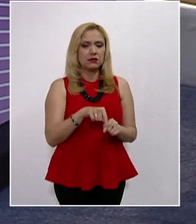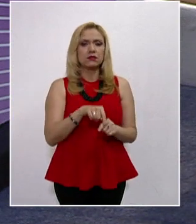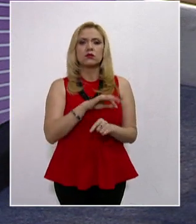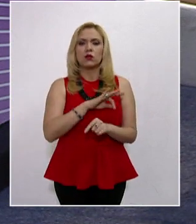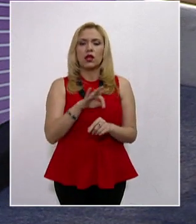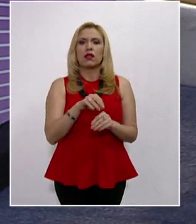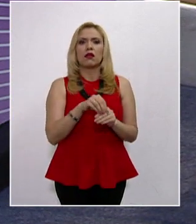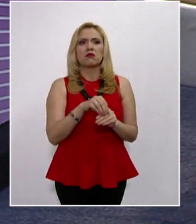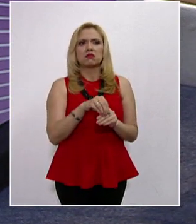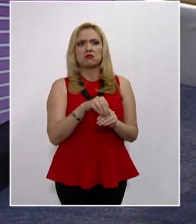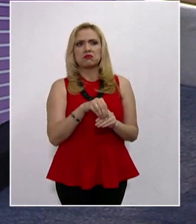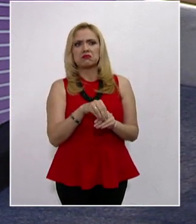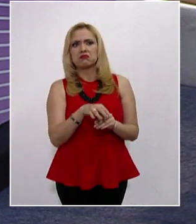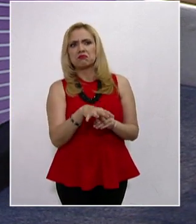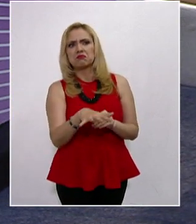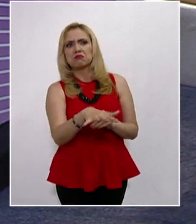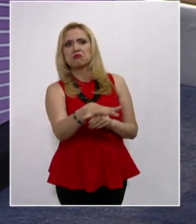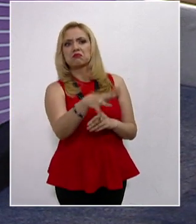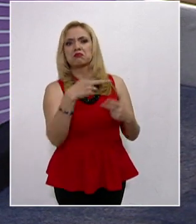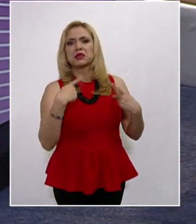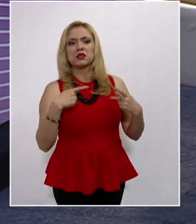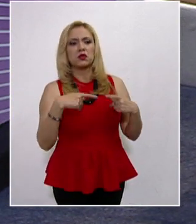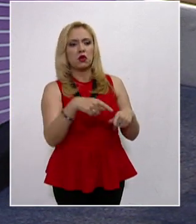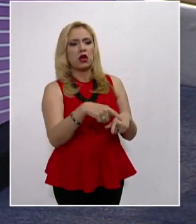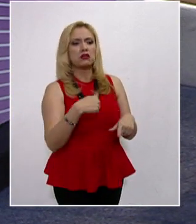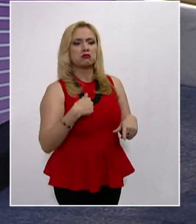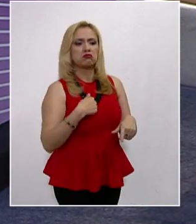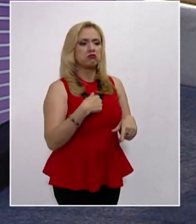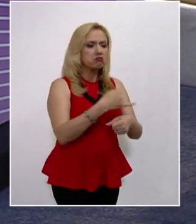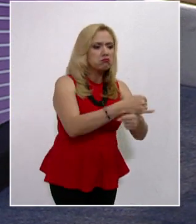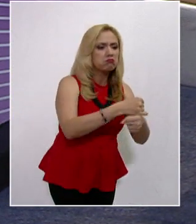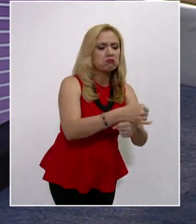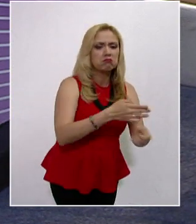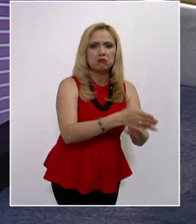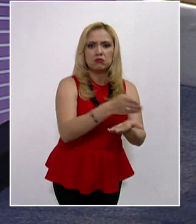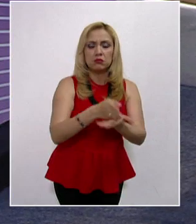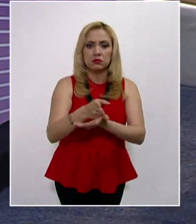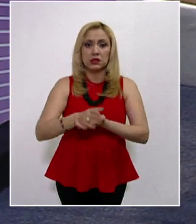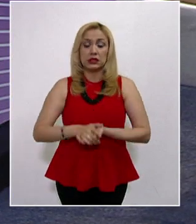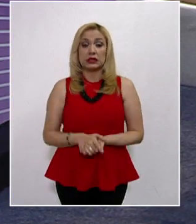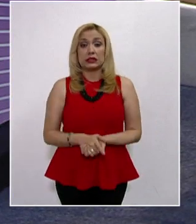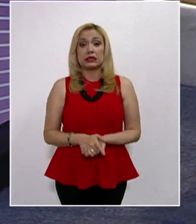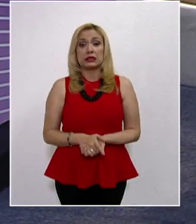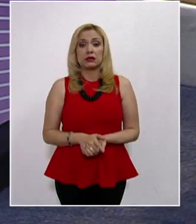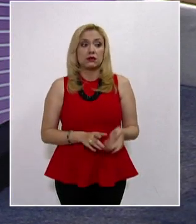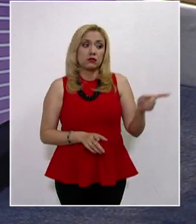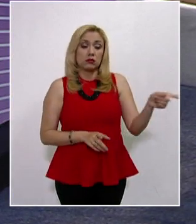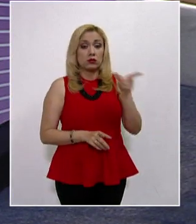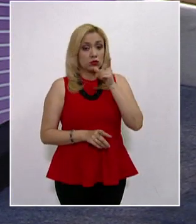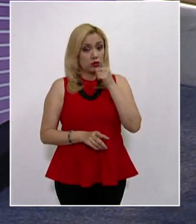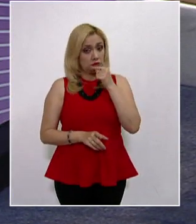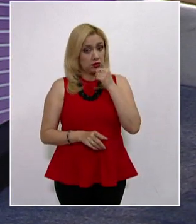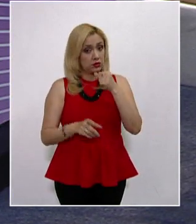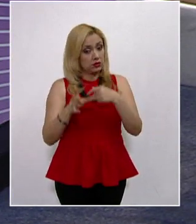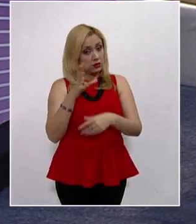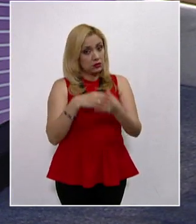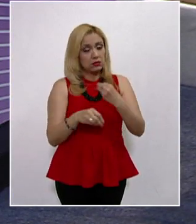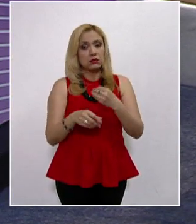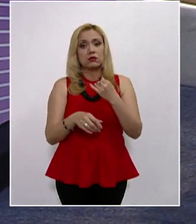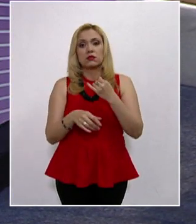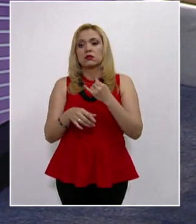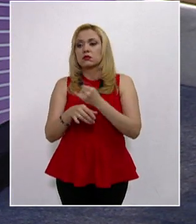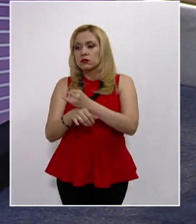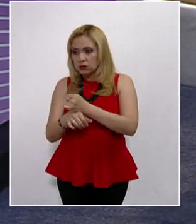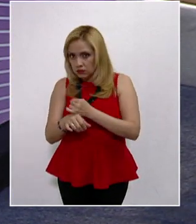potencial de extenderse a personas civiles, ¿no? Por ejemplo, hay un hecho delictivo, pues la policía, de acuerdo a las reglas del sistema acusatorio, tiene la facultad